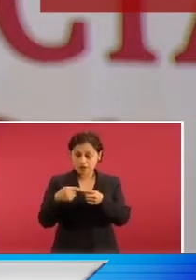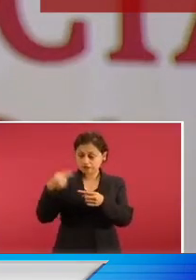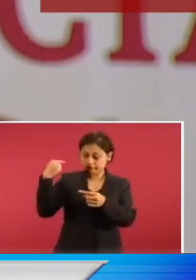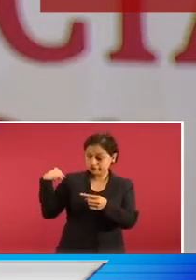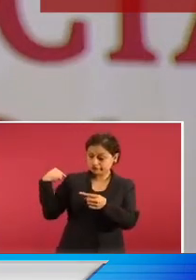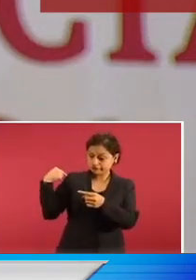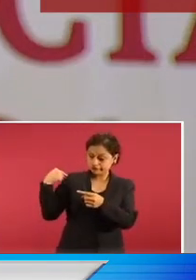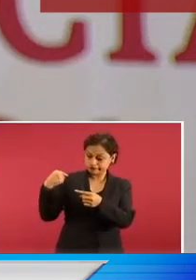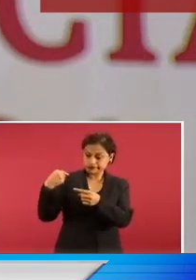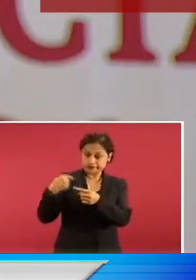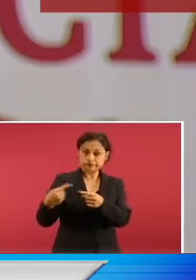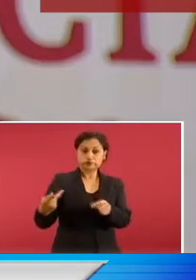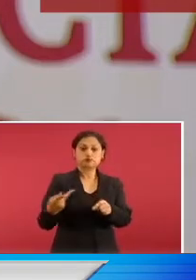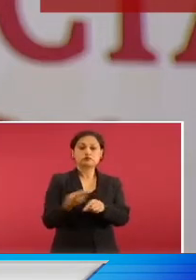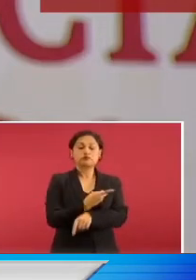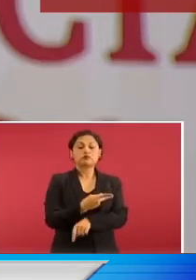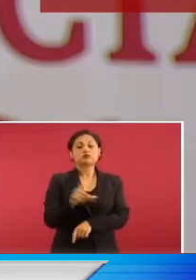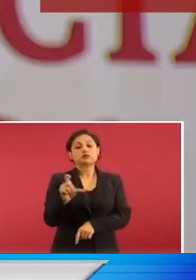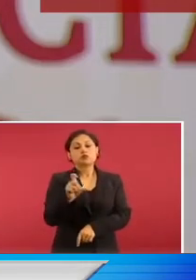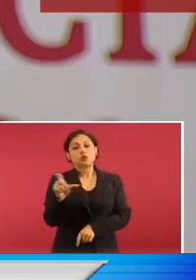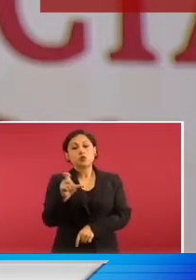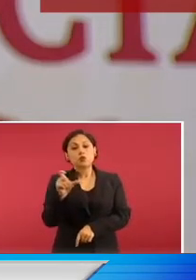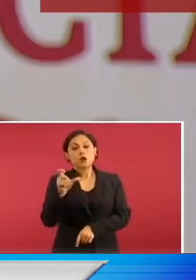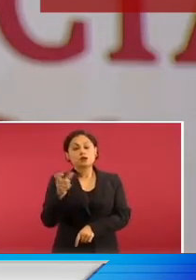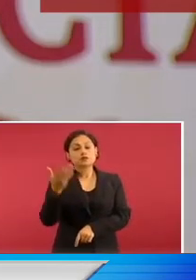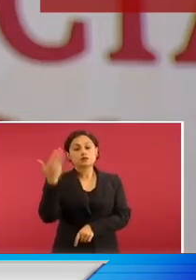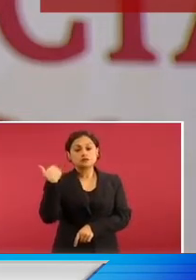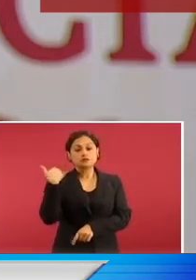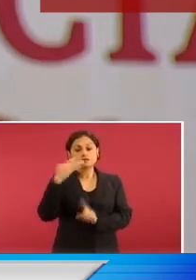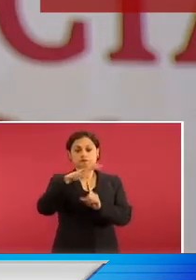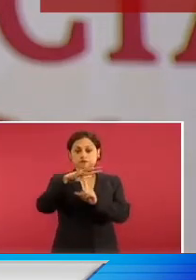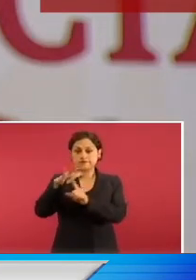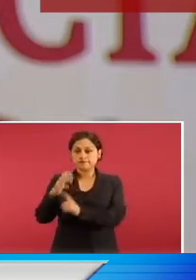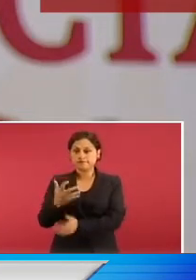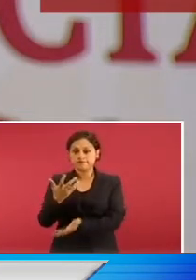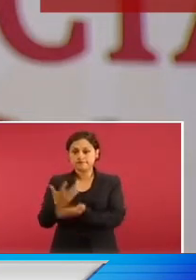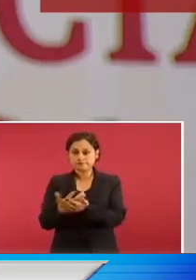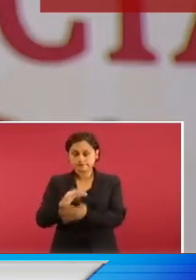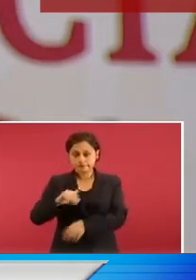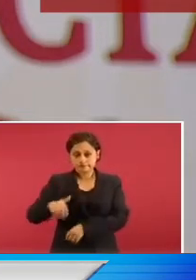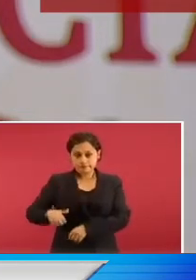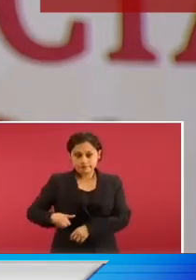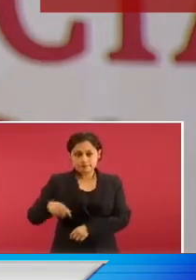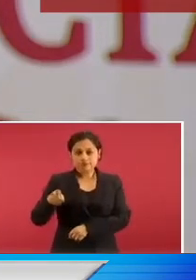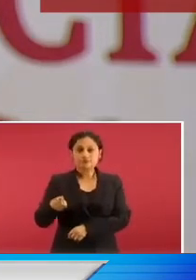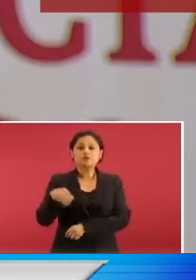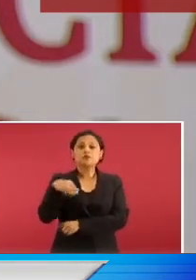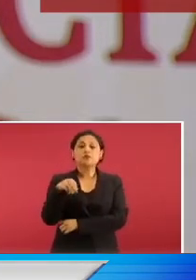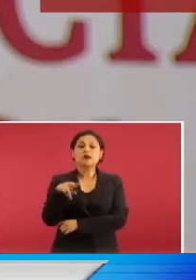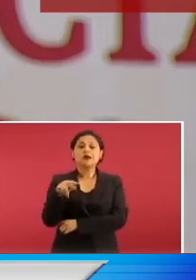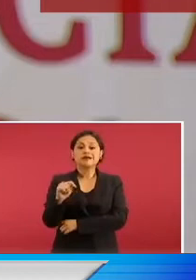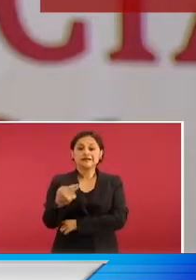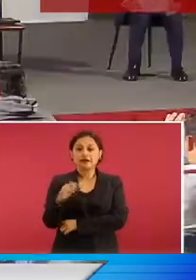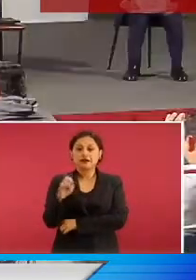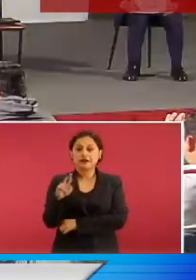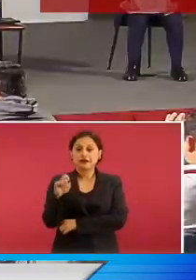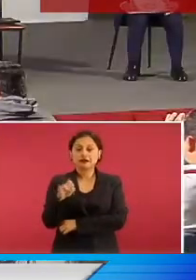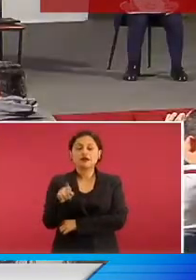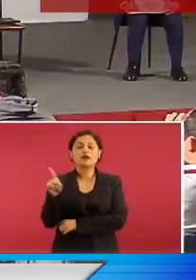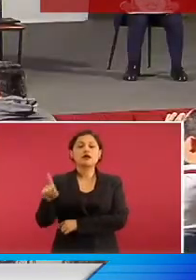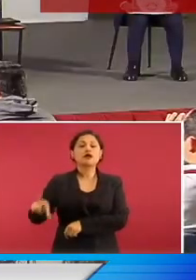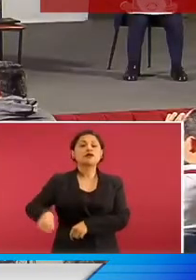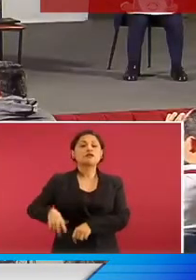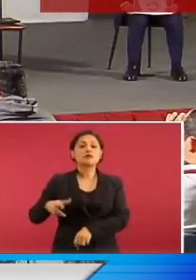la inspección no se mostraron materiales externos y no hay evidencia que acredite que existían actos de sabotaje. Por lo anterior, el dictamen concluye